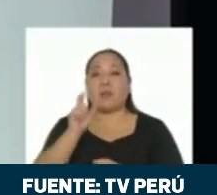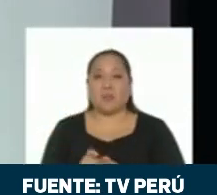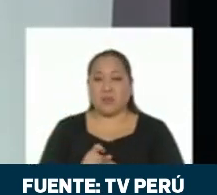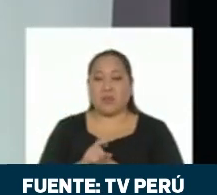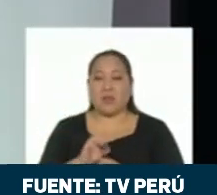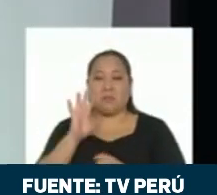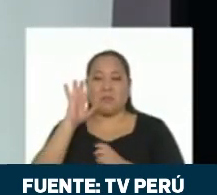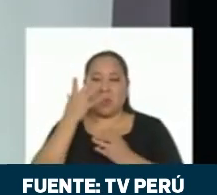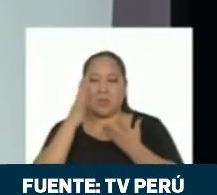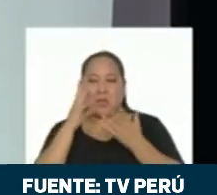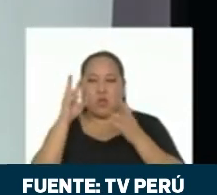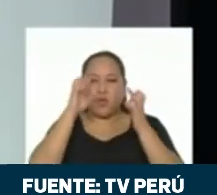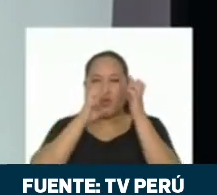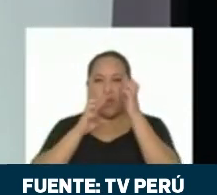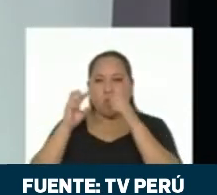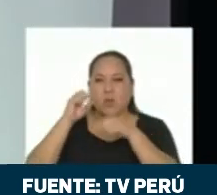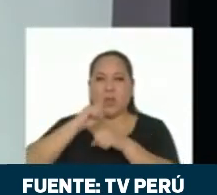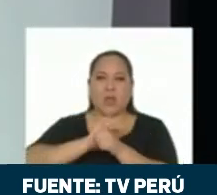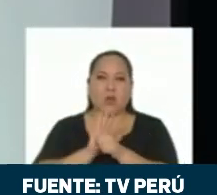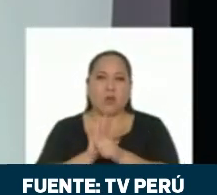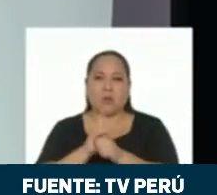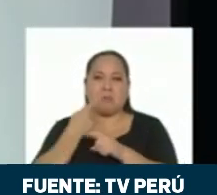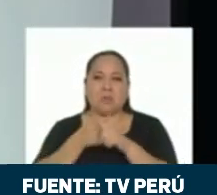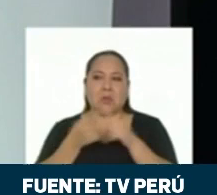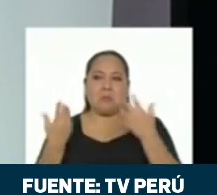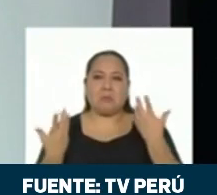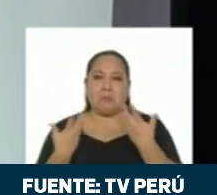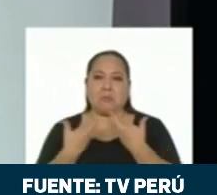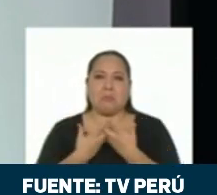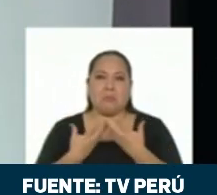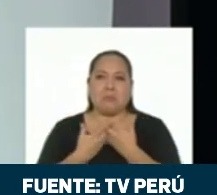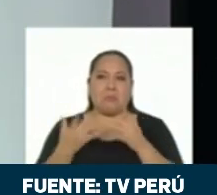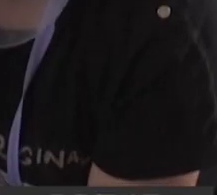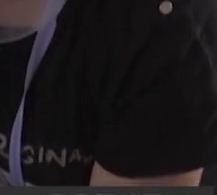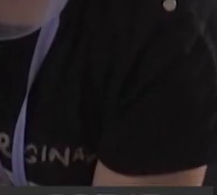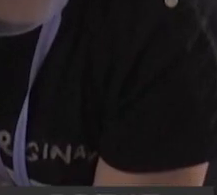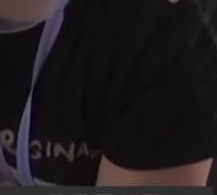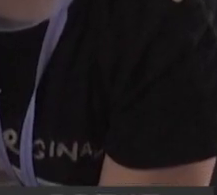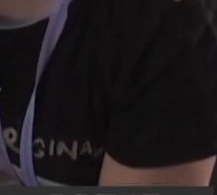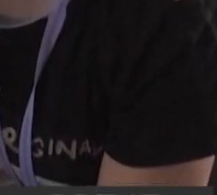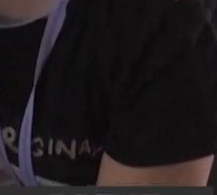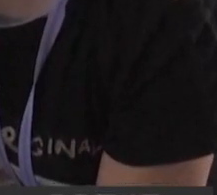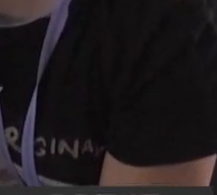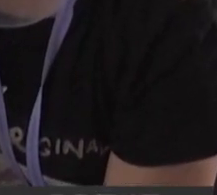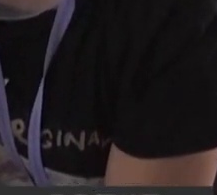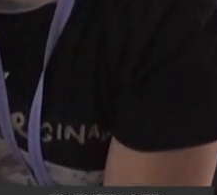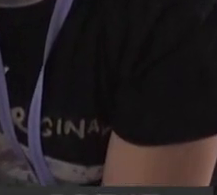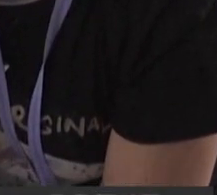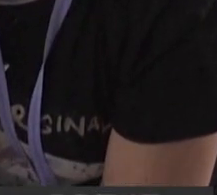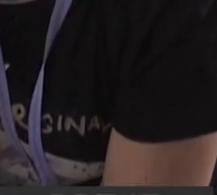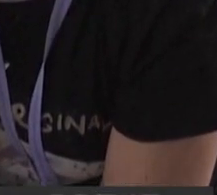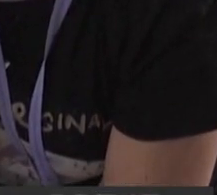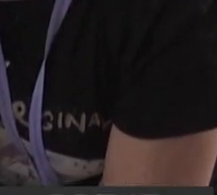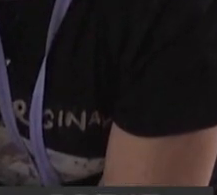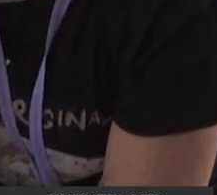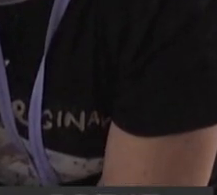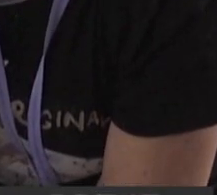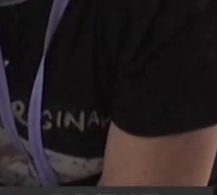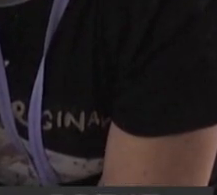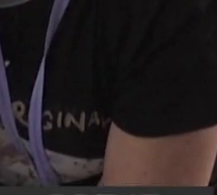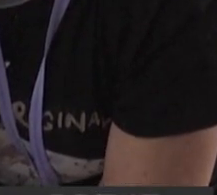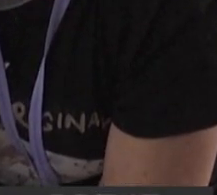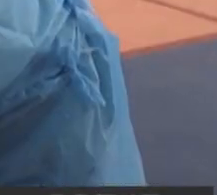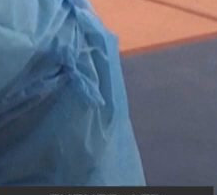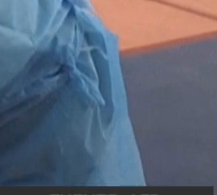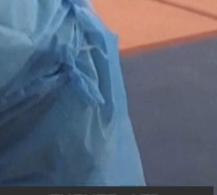pero no se tiene una relación con nexos externos. Ante esto, el titular del MinSA anunció que se procederá